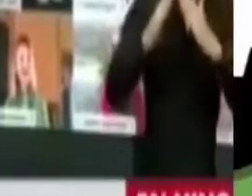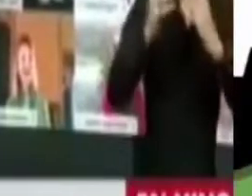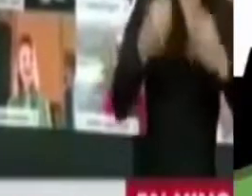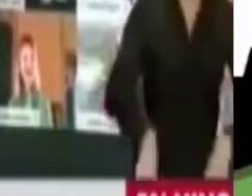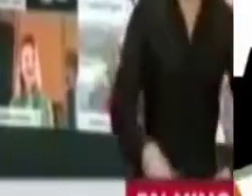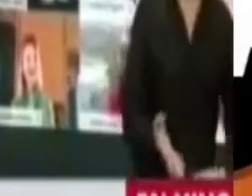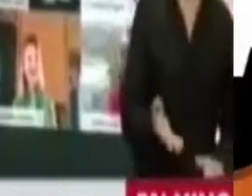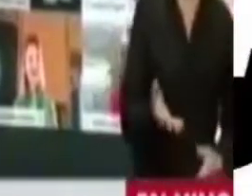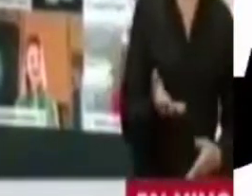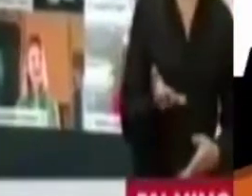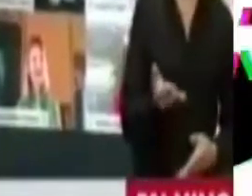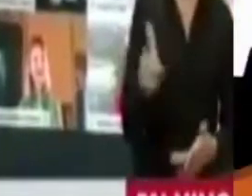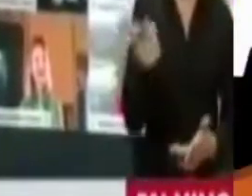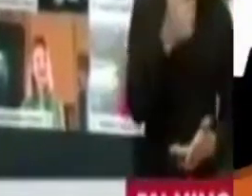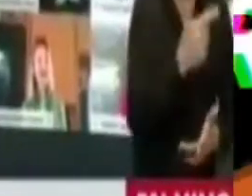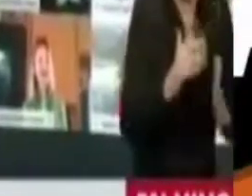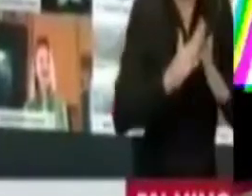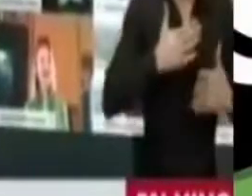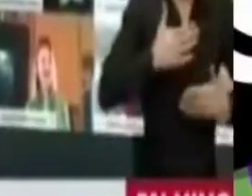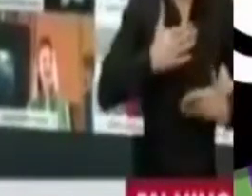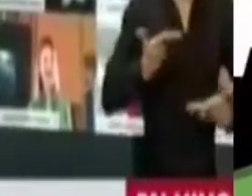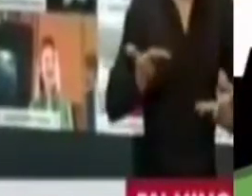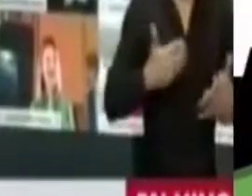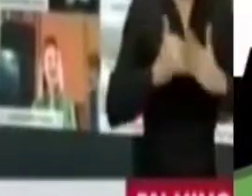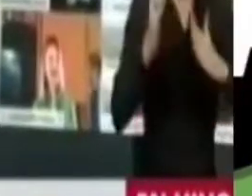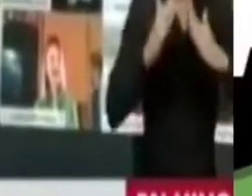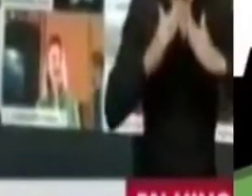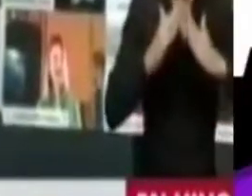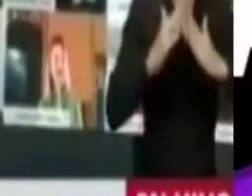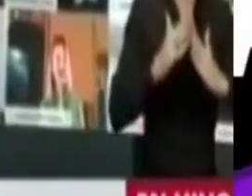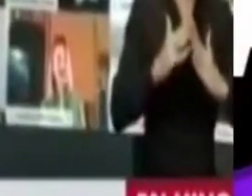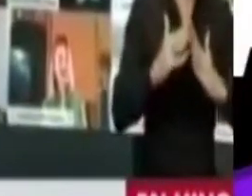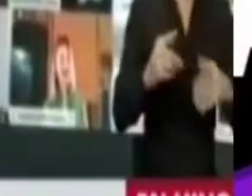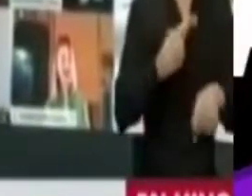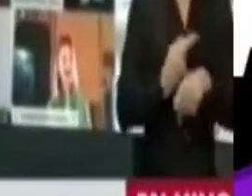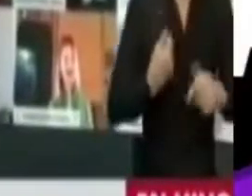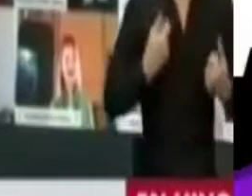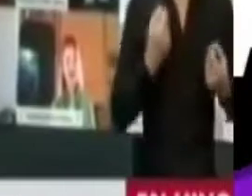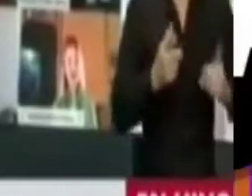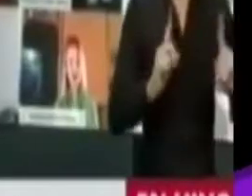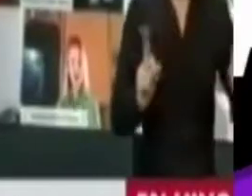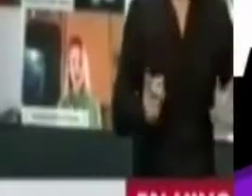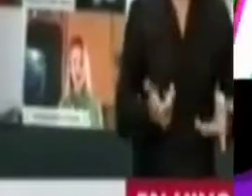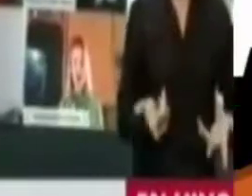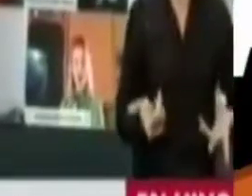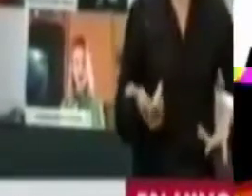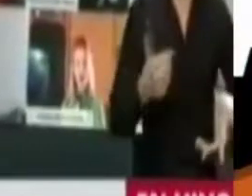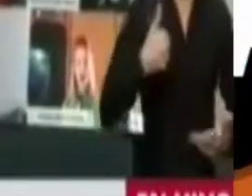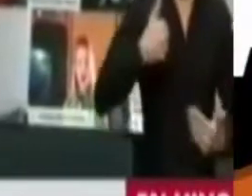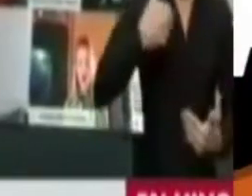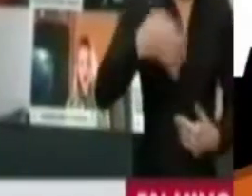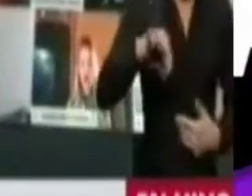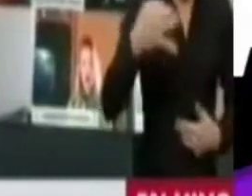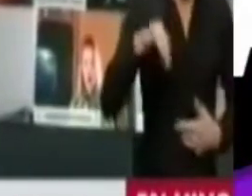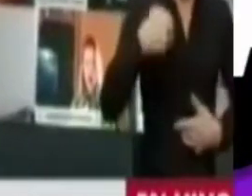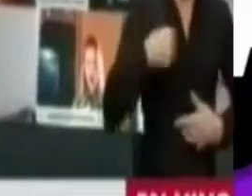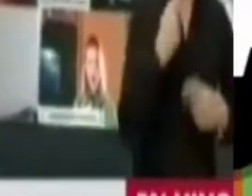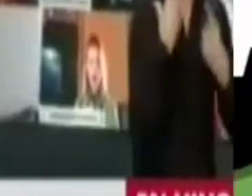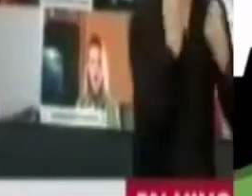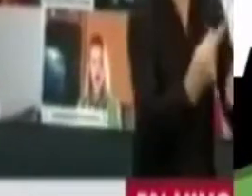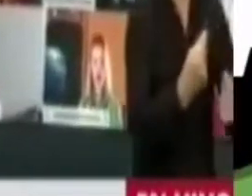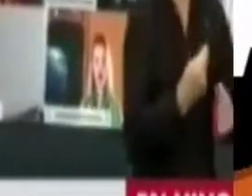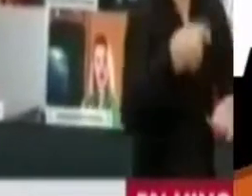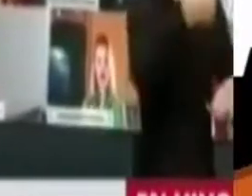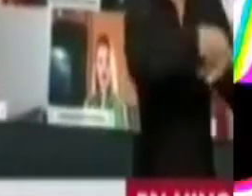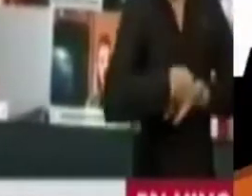eso. Y lo transformé también en vivienda. Digo, teníamos en aquel momento para hacer 30.000 viviendas y hoy hacemos un poco más de 10.000 viviendas